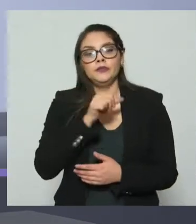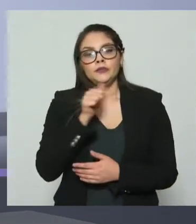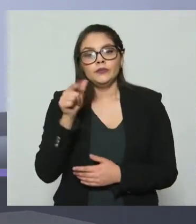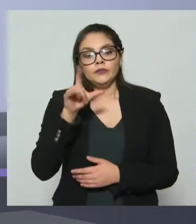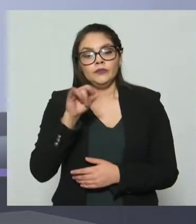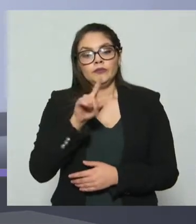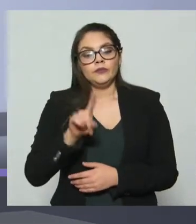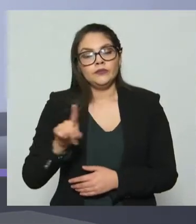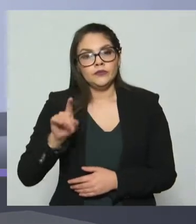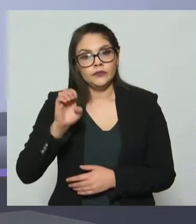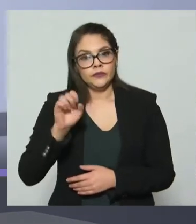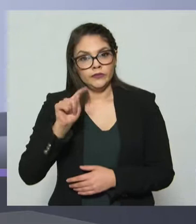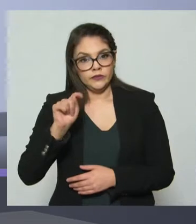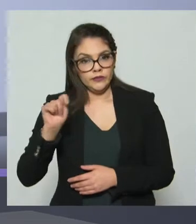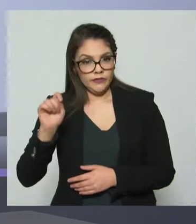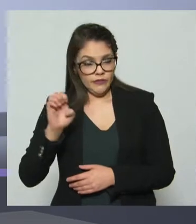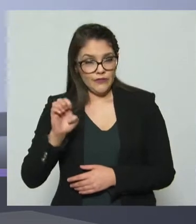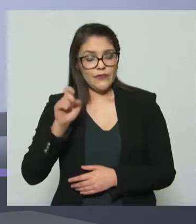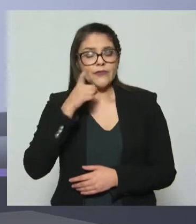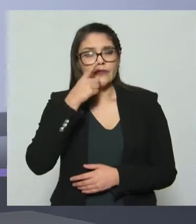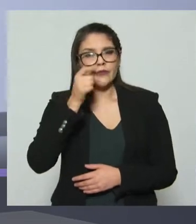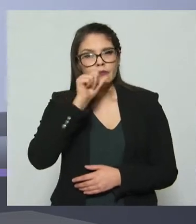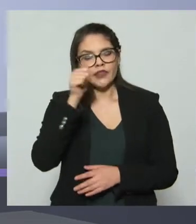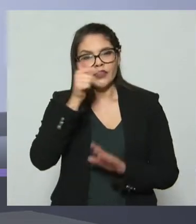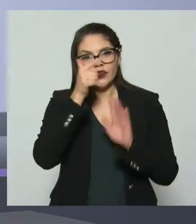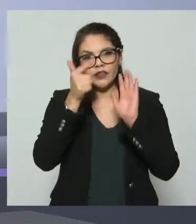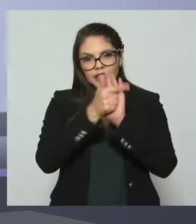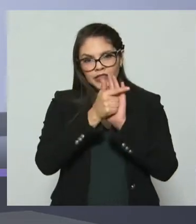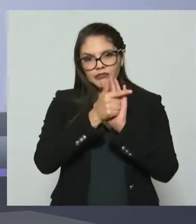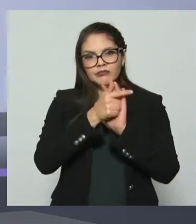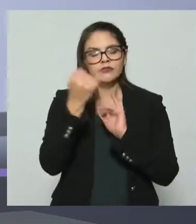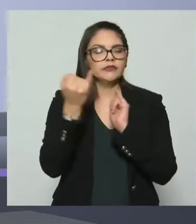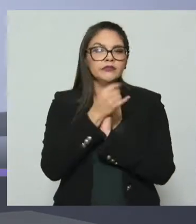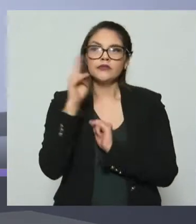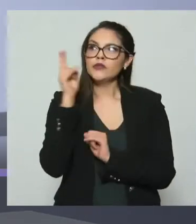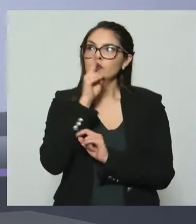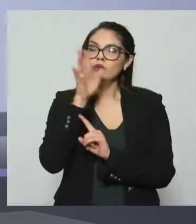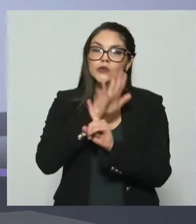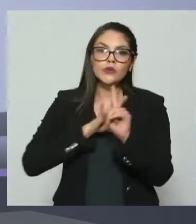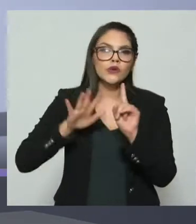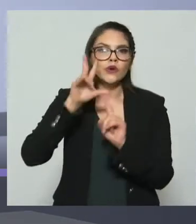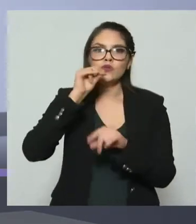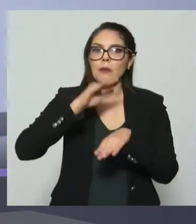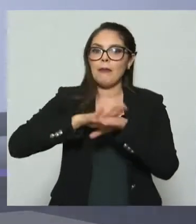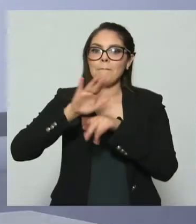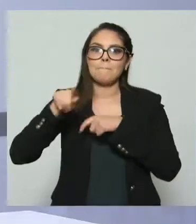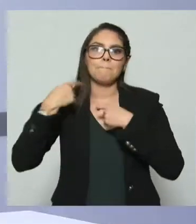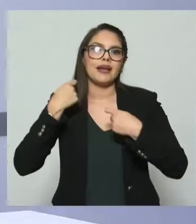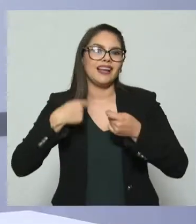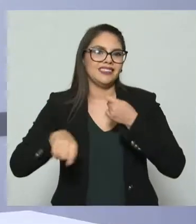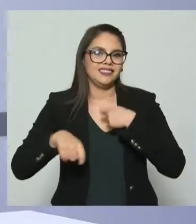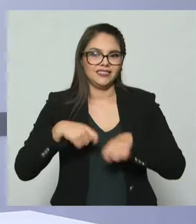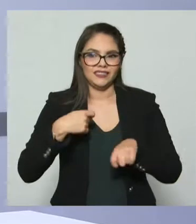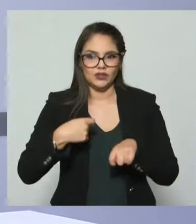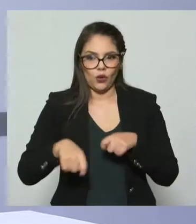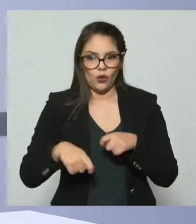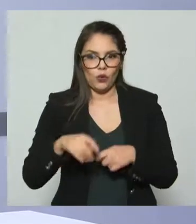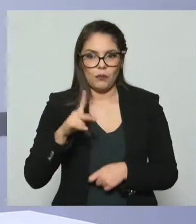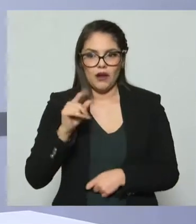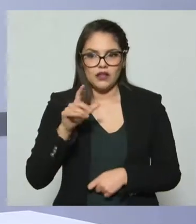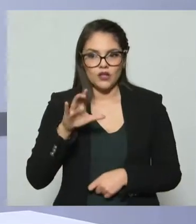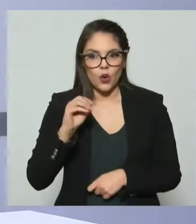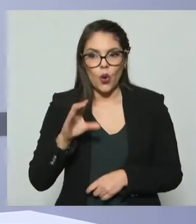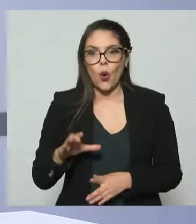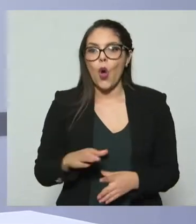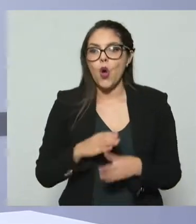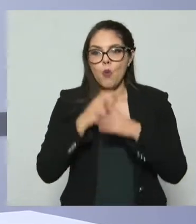Clavel, también una ley muy importante para el medio ambiente de la ciudad, la ley de no más plásticos. Eliminamos ya las bolsas de